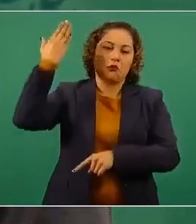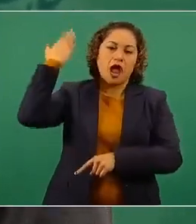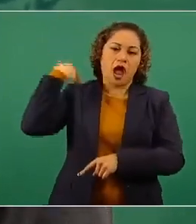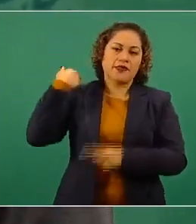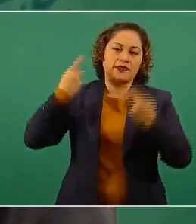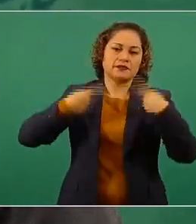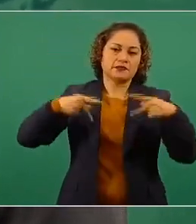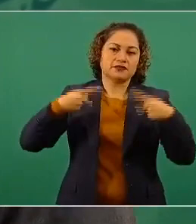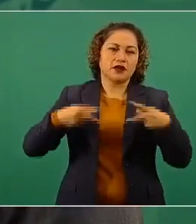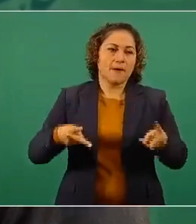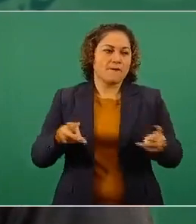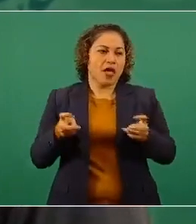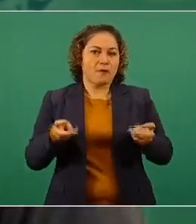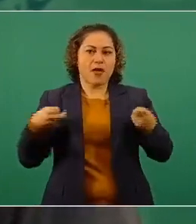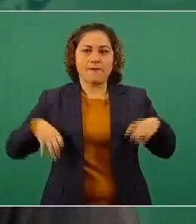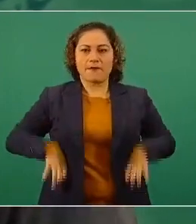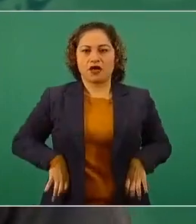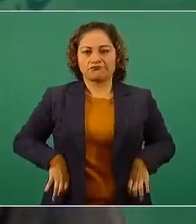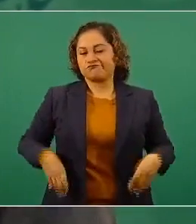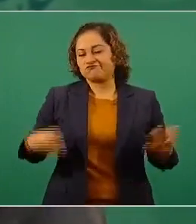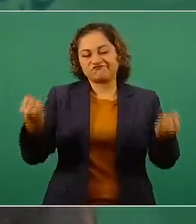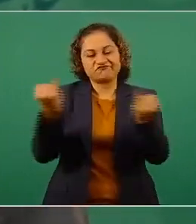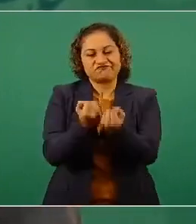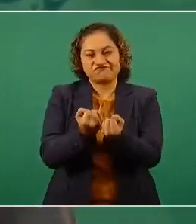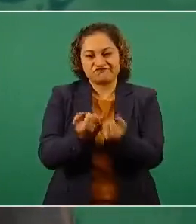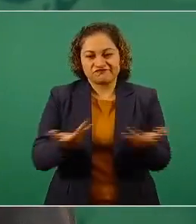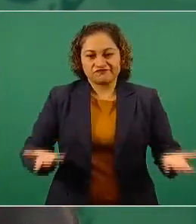por eso se decide